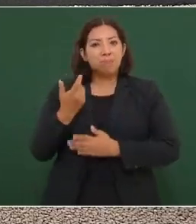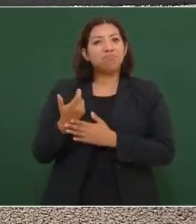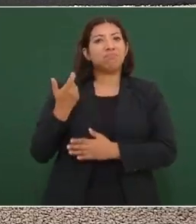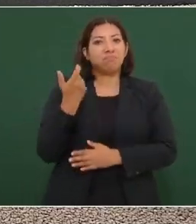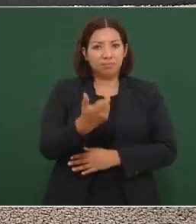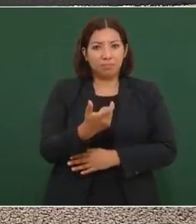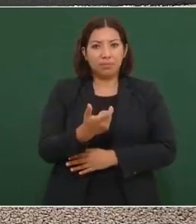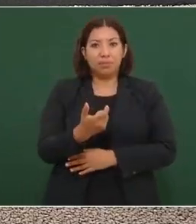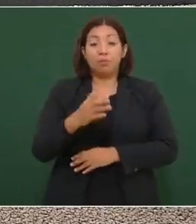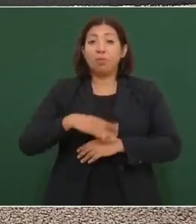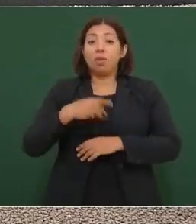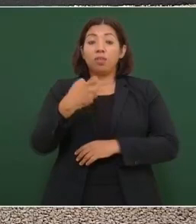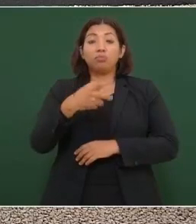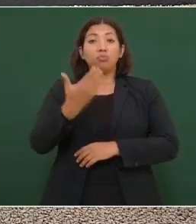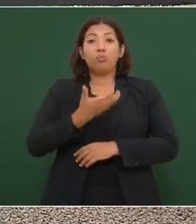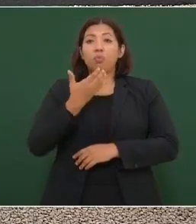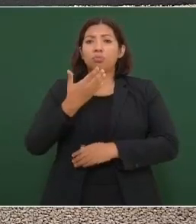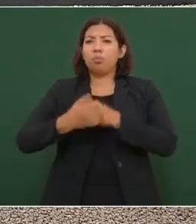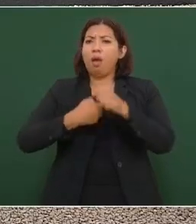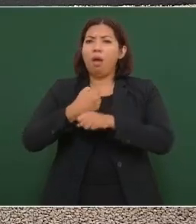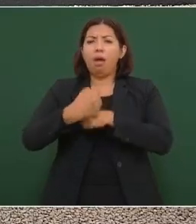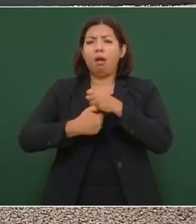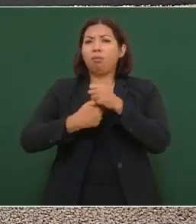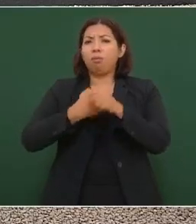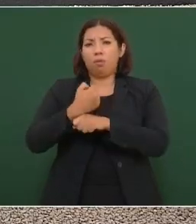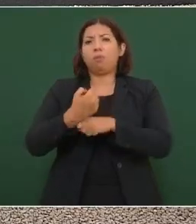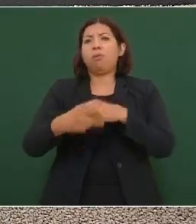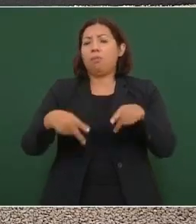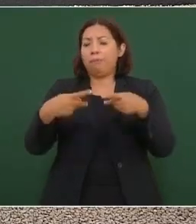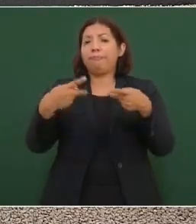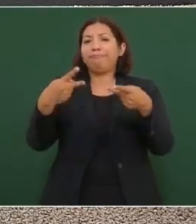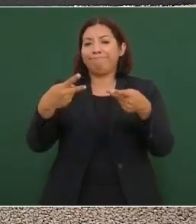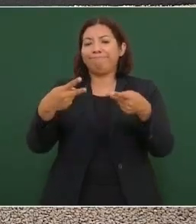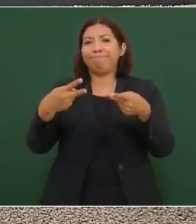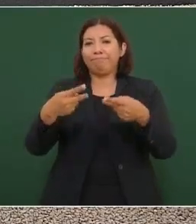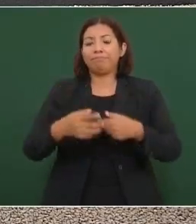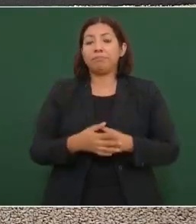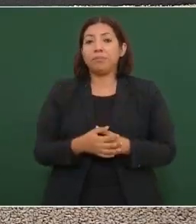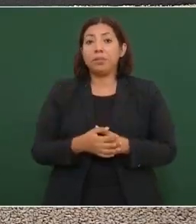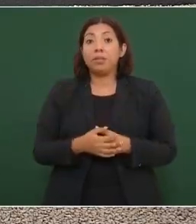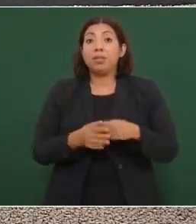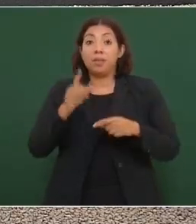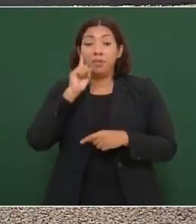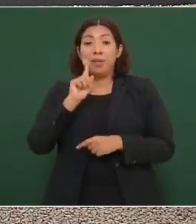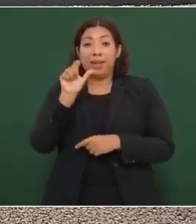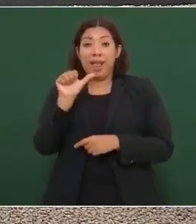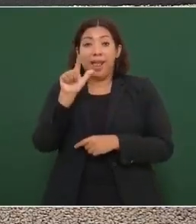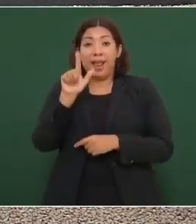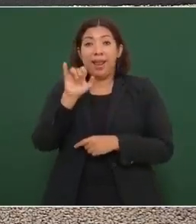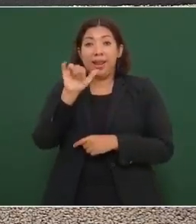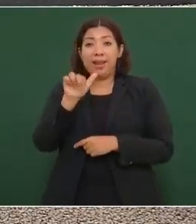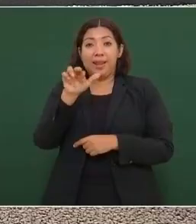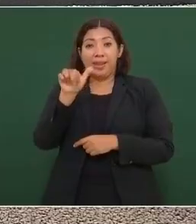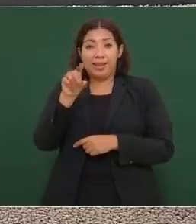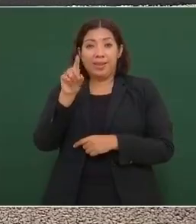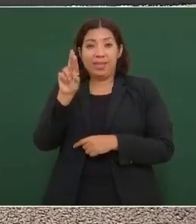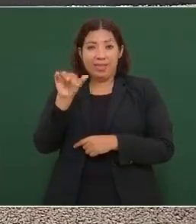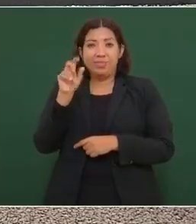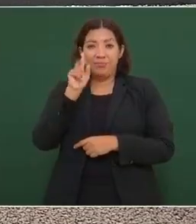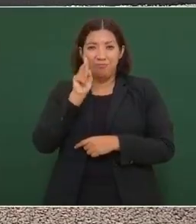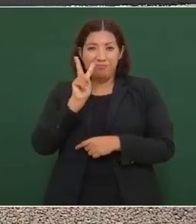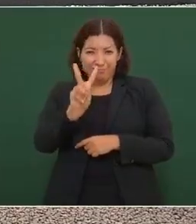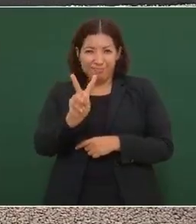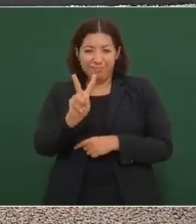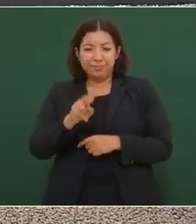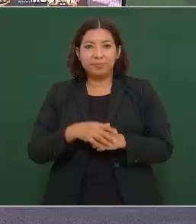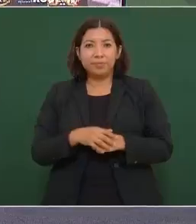oficio milenario que les permite dar a conocer lo que están haciendo. Las artesanas como Alejandra Chu, que le están viendo también, señor presidente, están